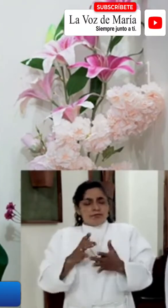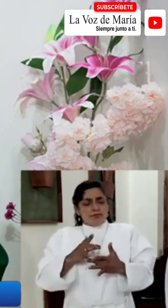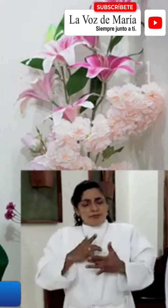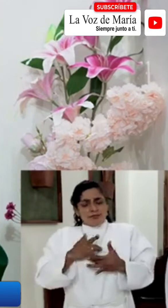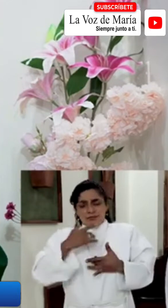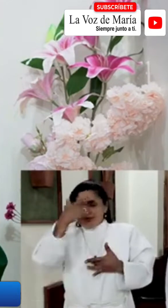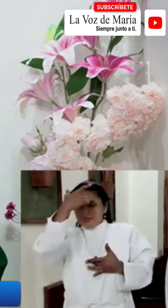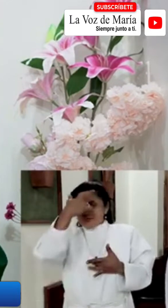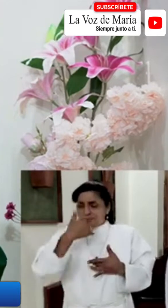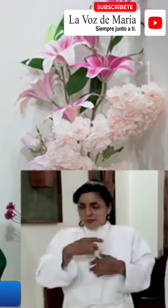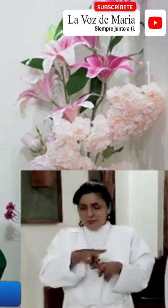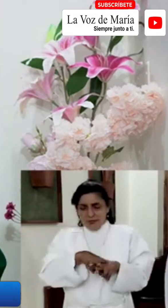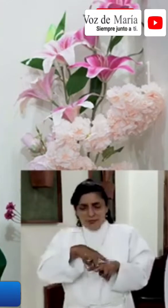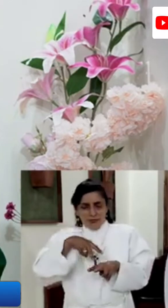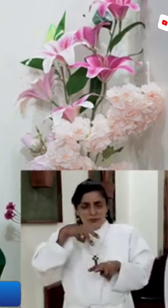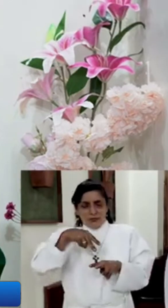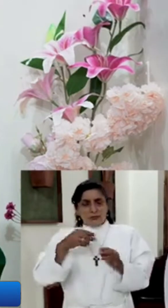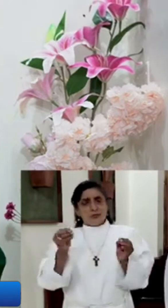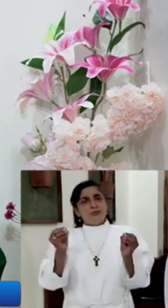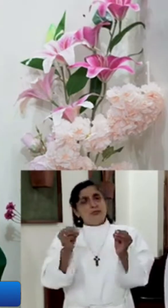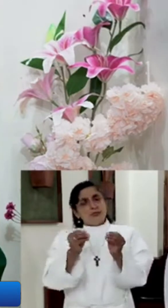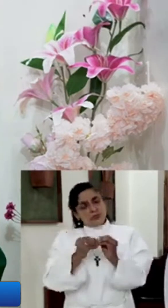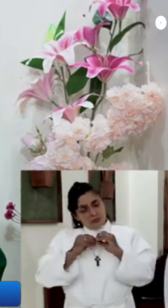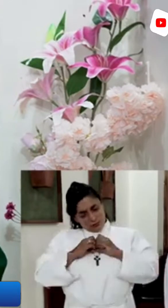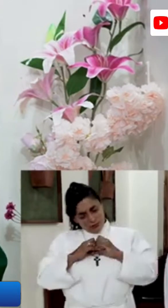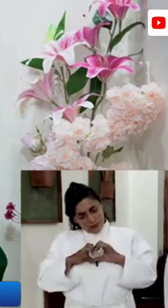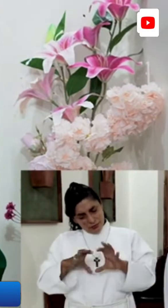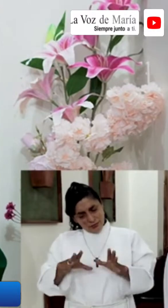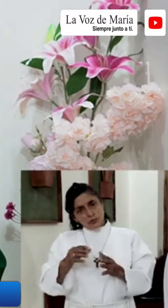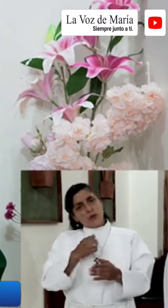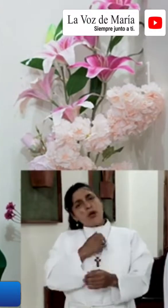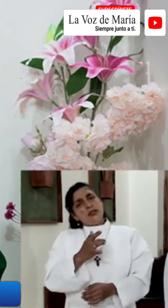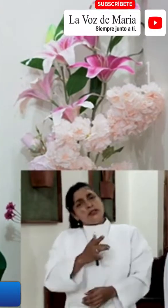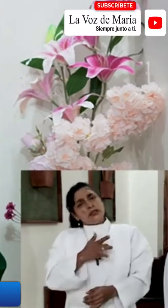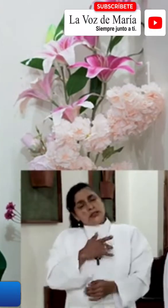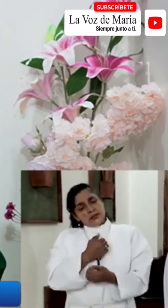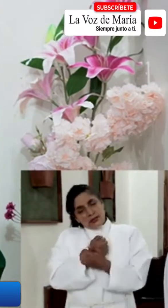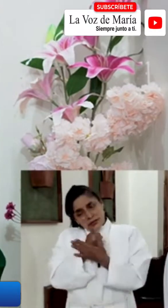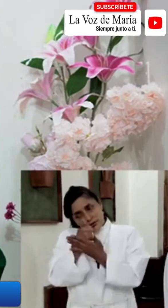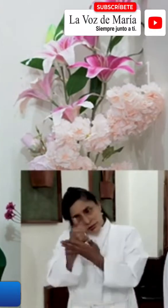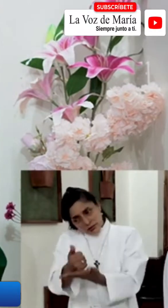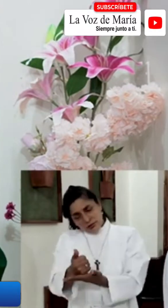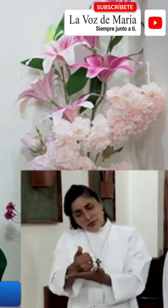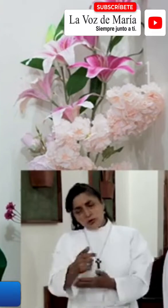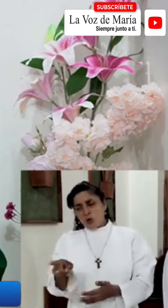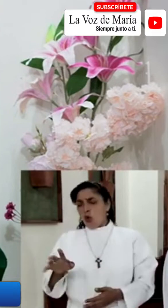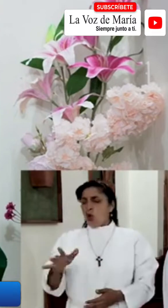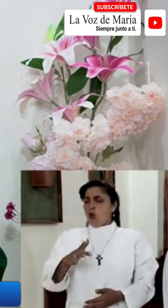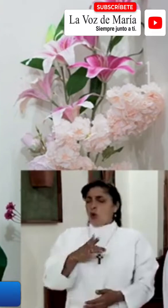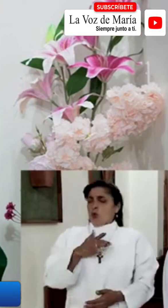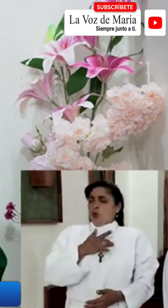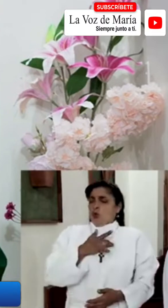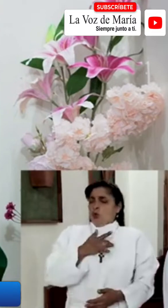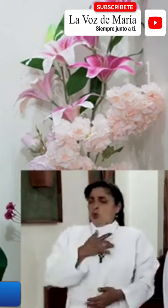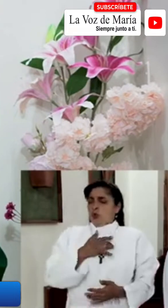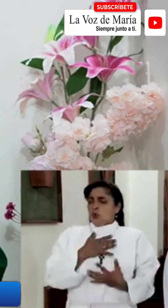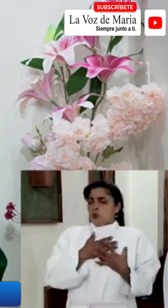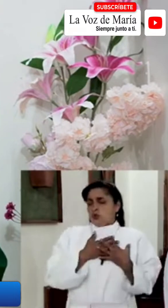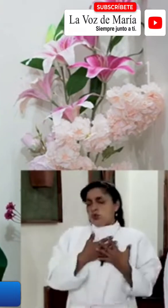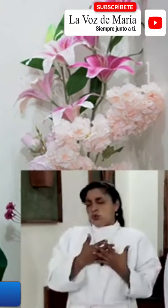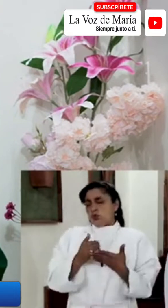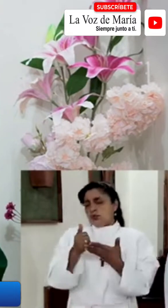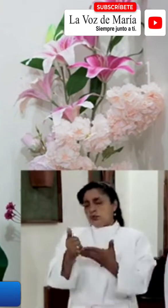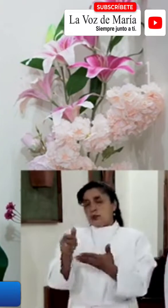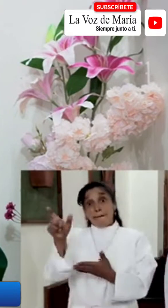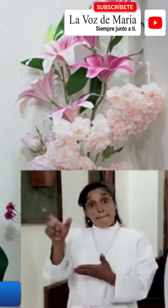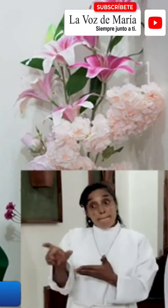ser humano. Ser misericordiosos, ser compasivos con los demás, sentir lo que el